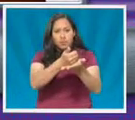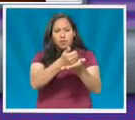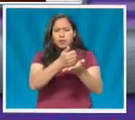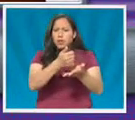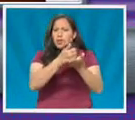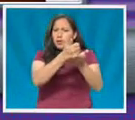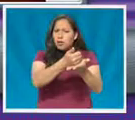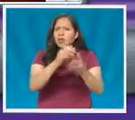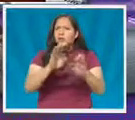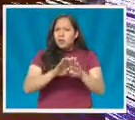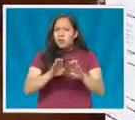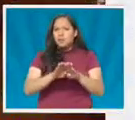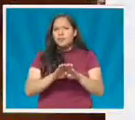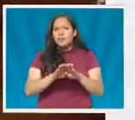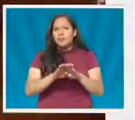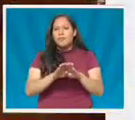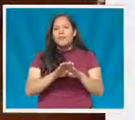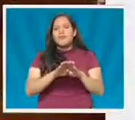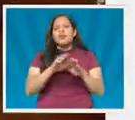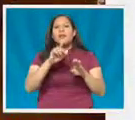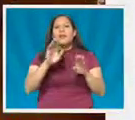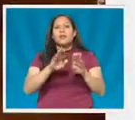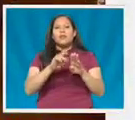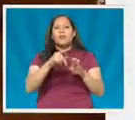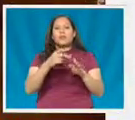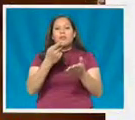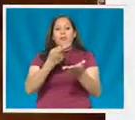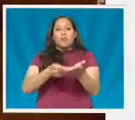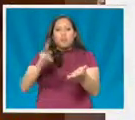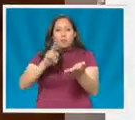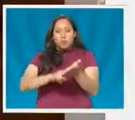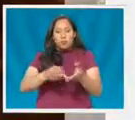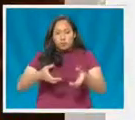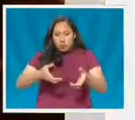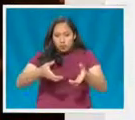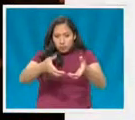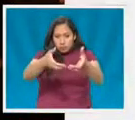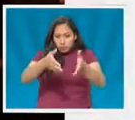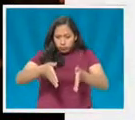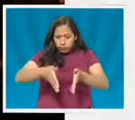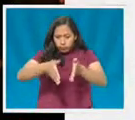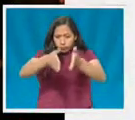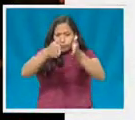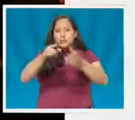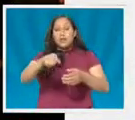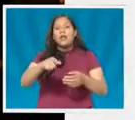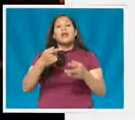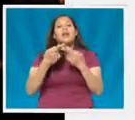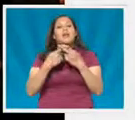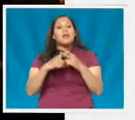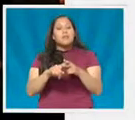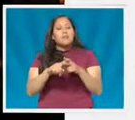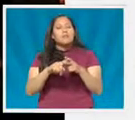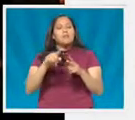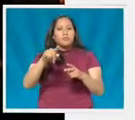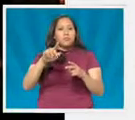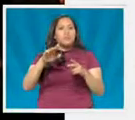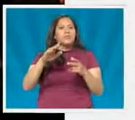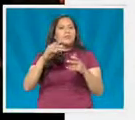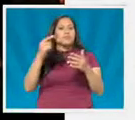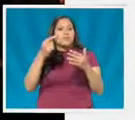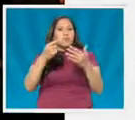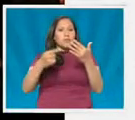finalmente es a través del óctuple noble camino. Y es donde se funda la base ética